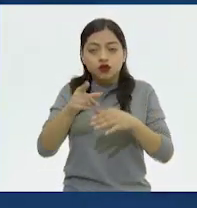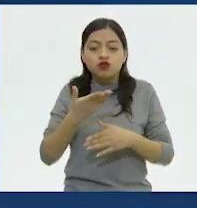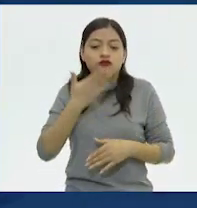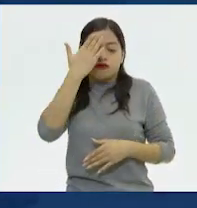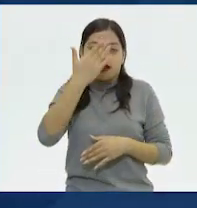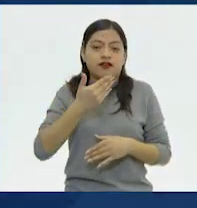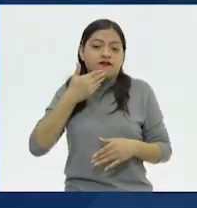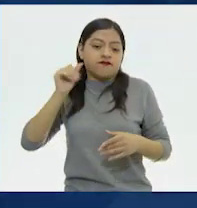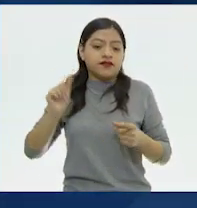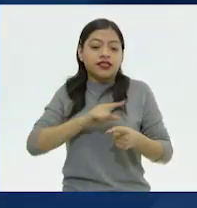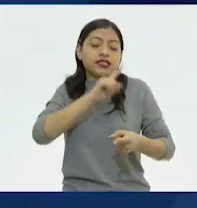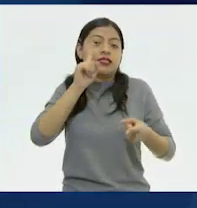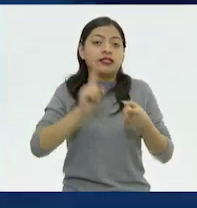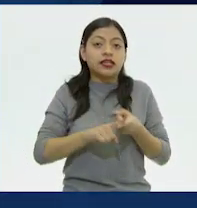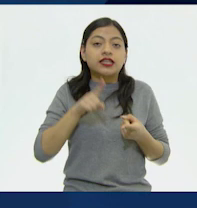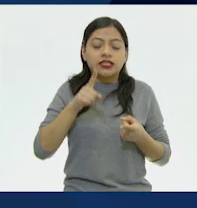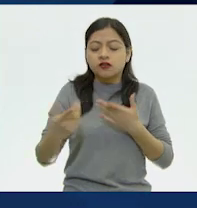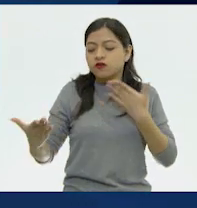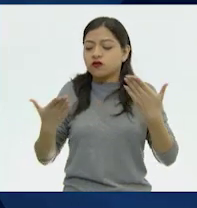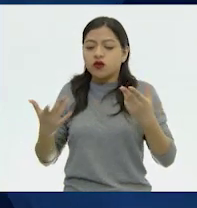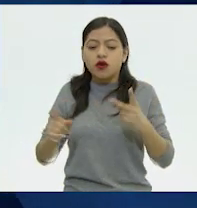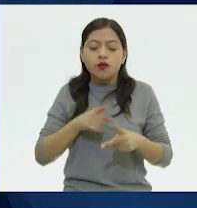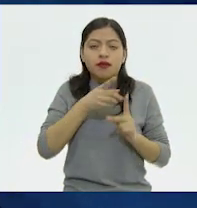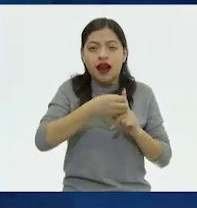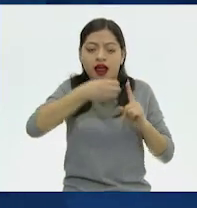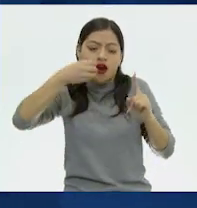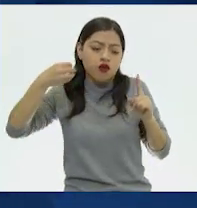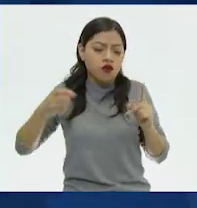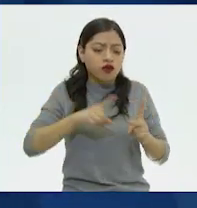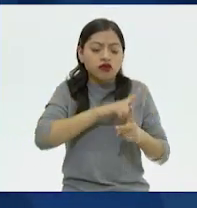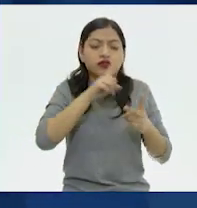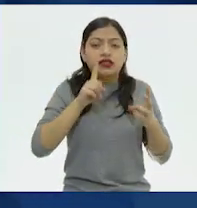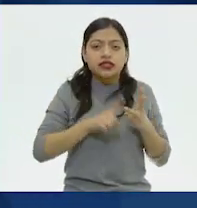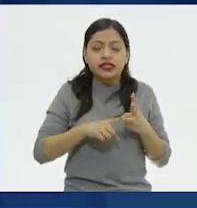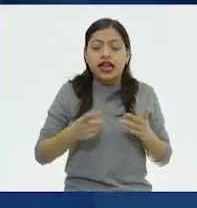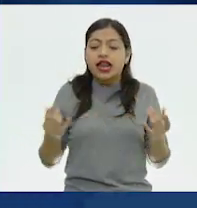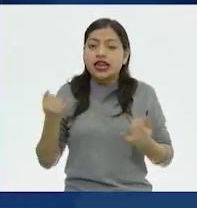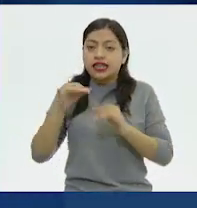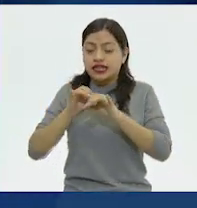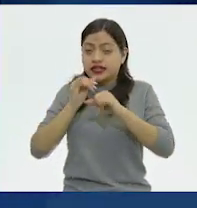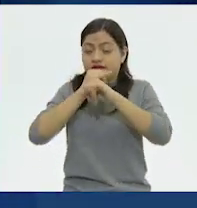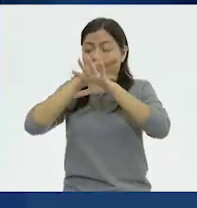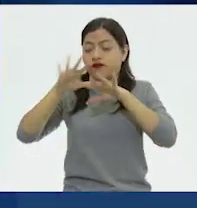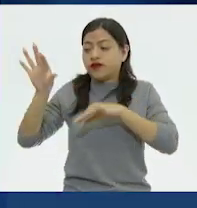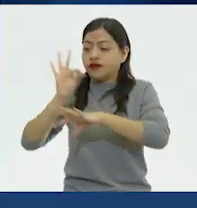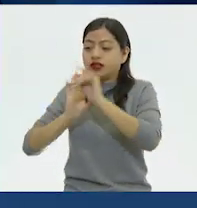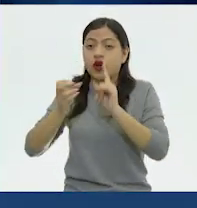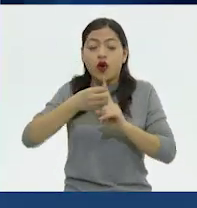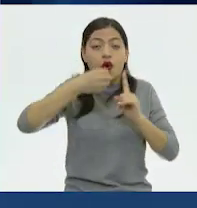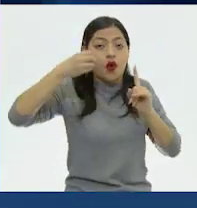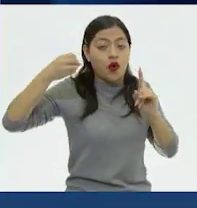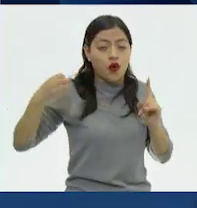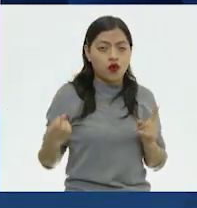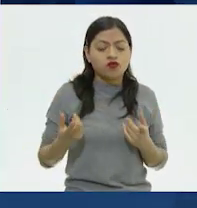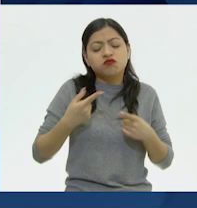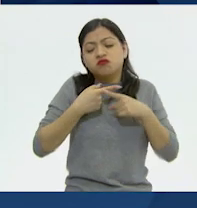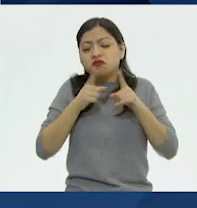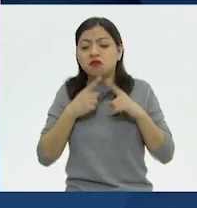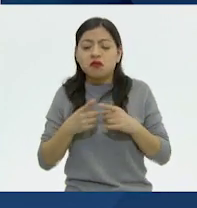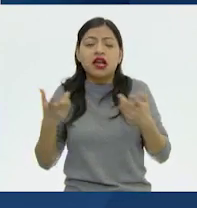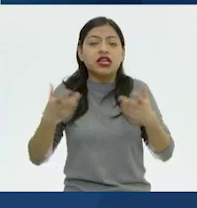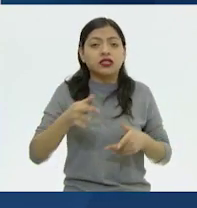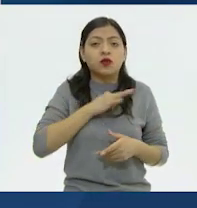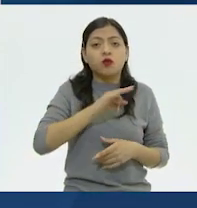habilidades, como comparar datos, ordenar acontecimientos y estructurar la información. Las técnicas varían en función